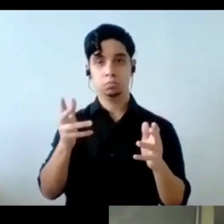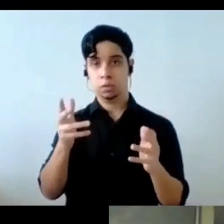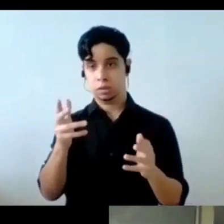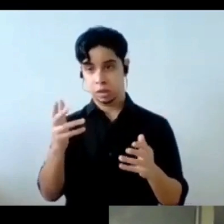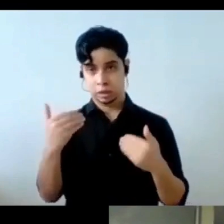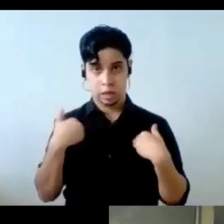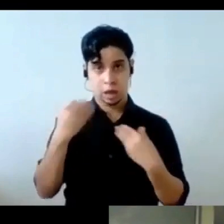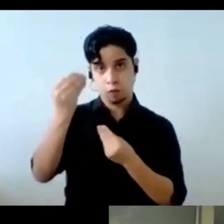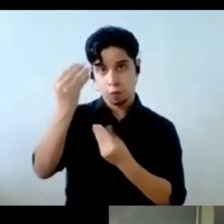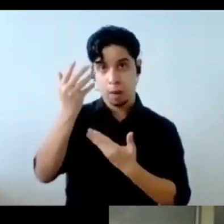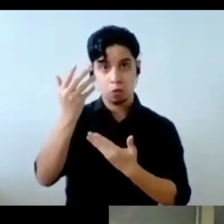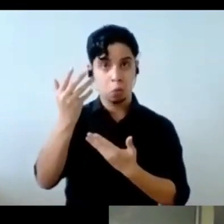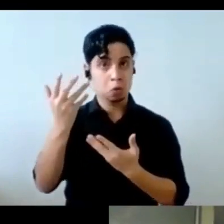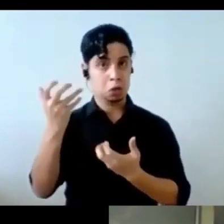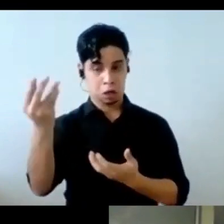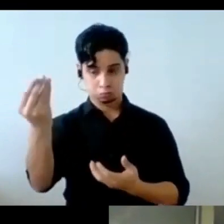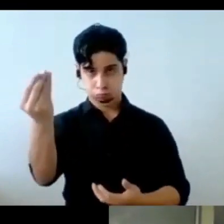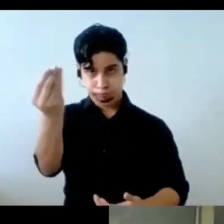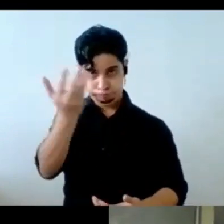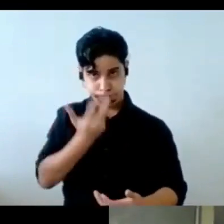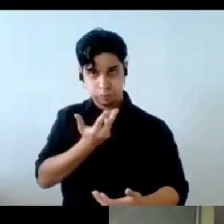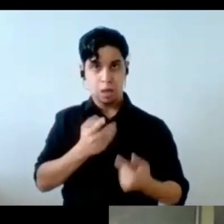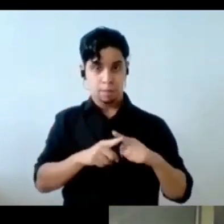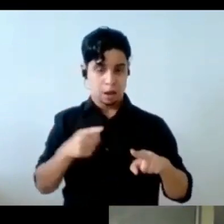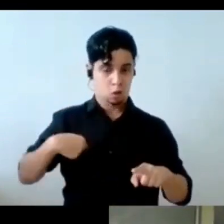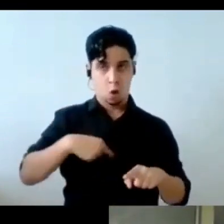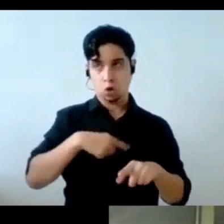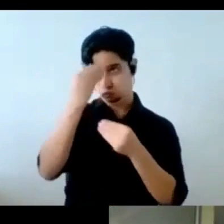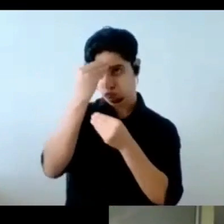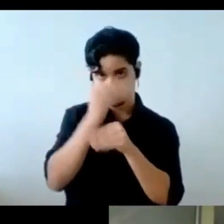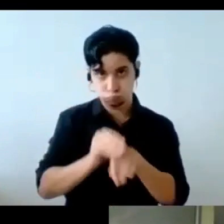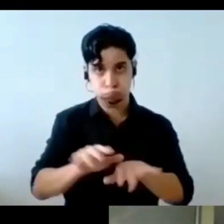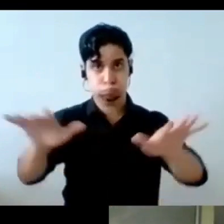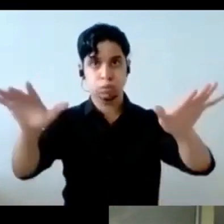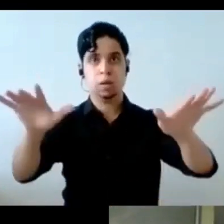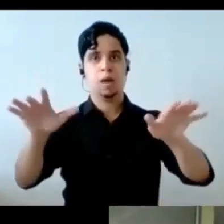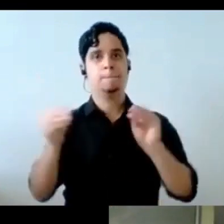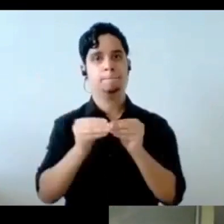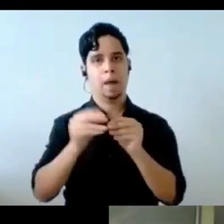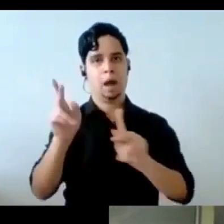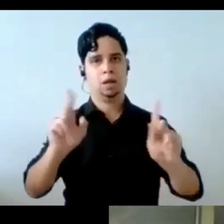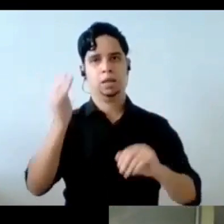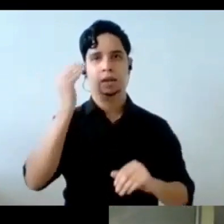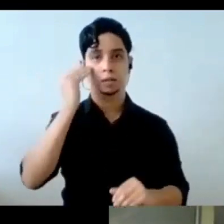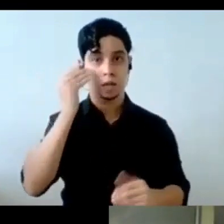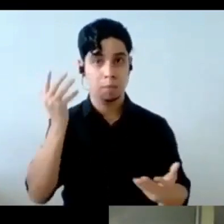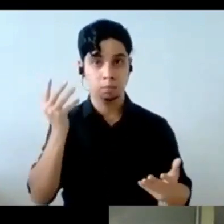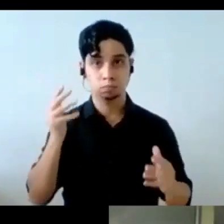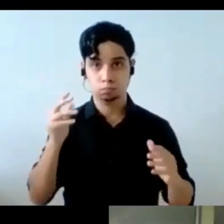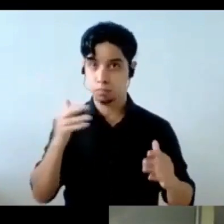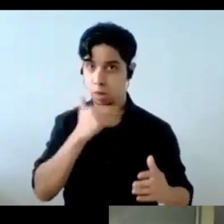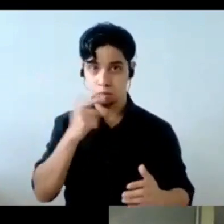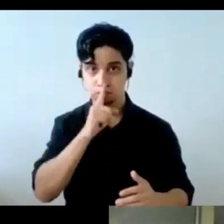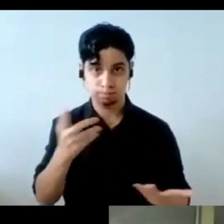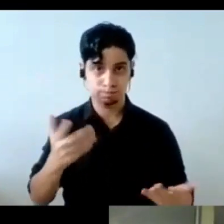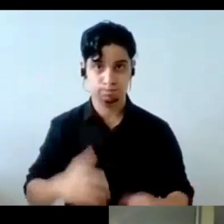esta información y nos la quiera hacer llegar a nosotros para nosotros así divulgarla, porque mientras más gente esté mejor informada, mucho mejor, ¿verdad?